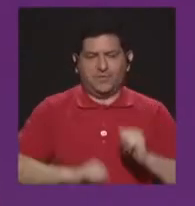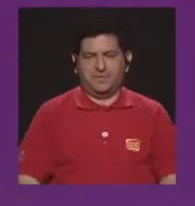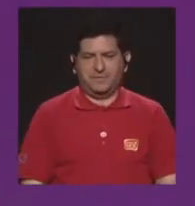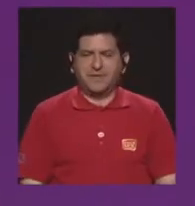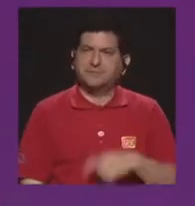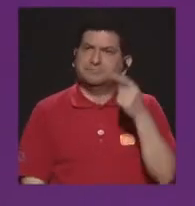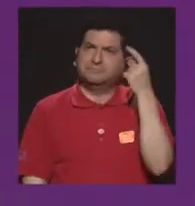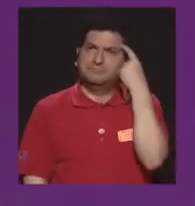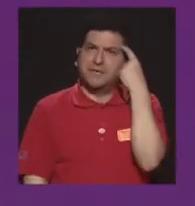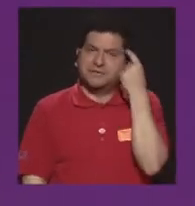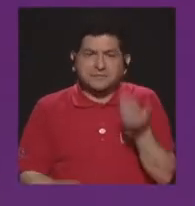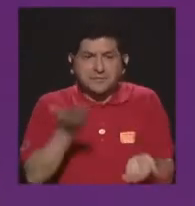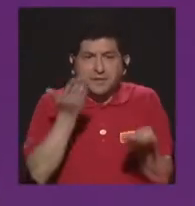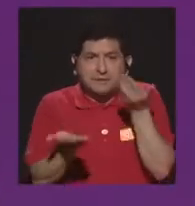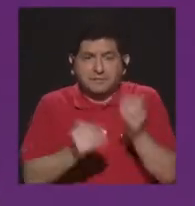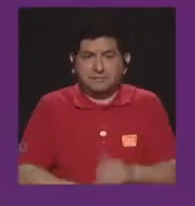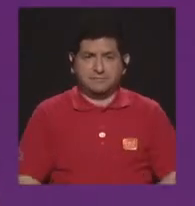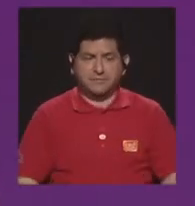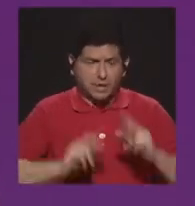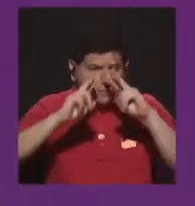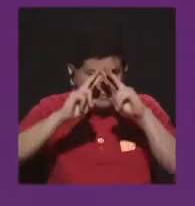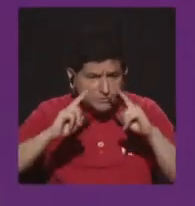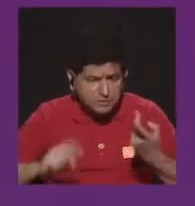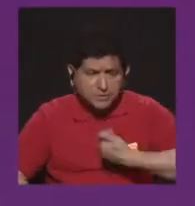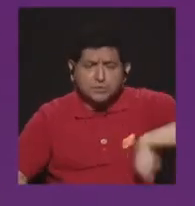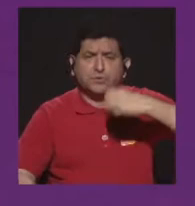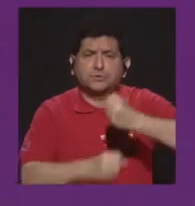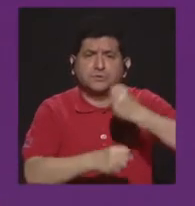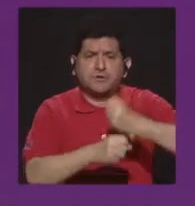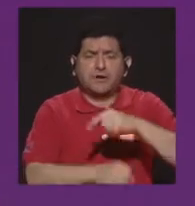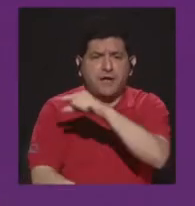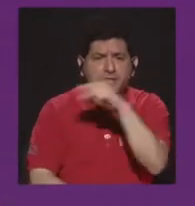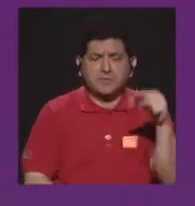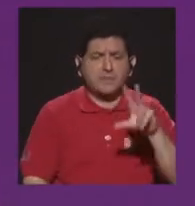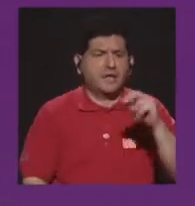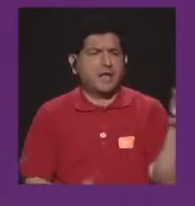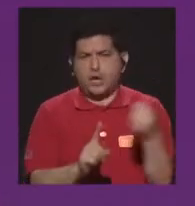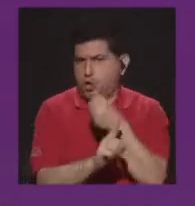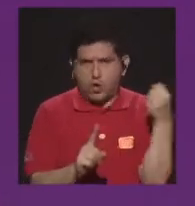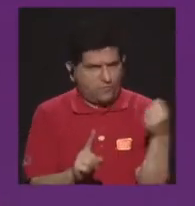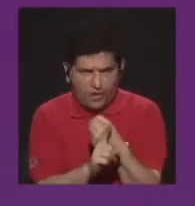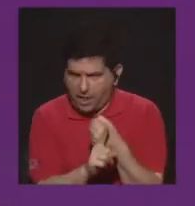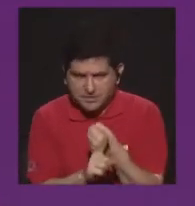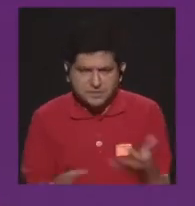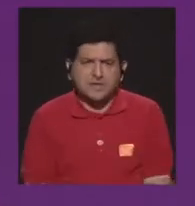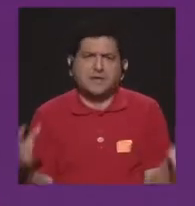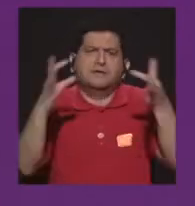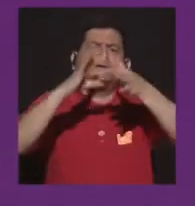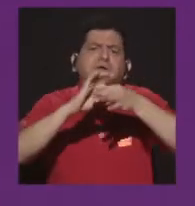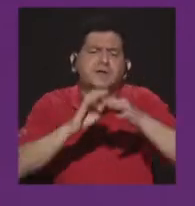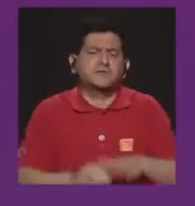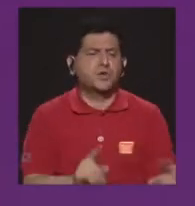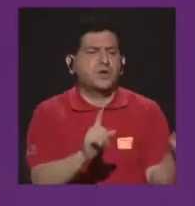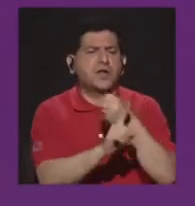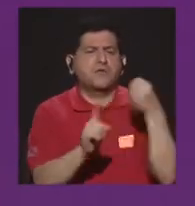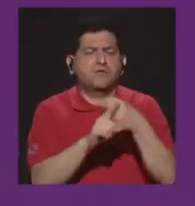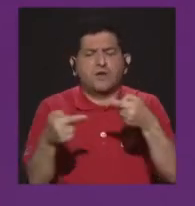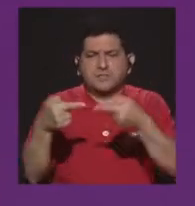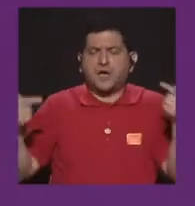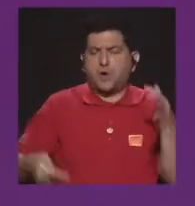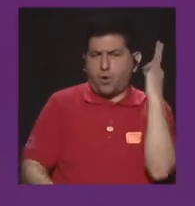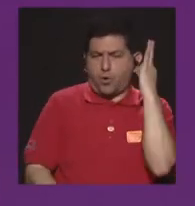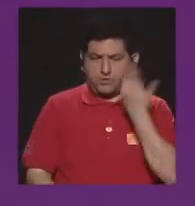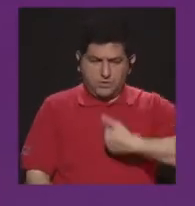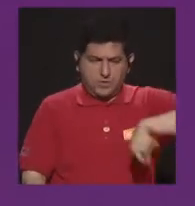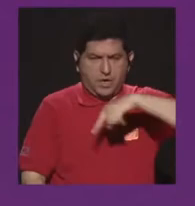podemos pensarlo también considerando que estamos trabajando en la Semana de la No Violencia en relación con violencia hacia las mujeres.